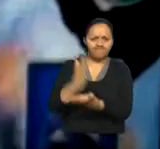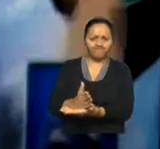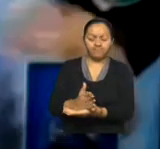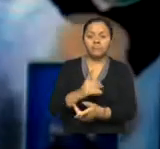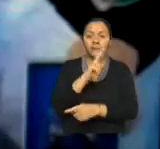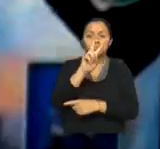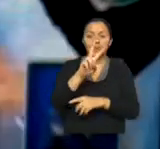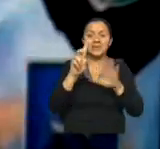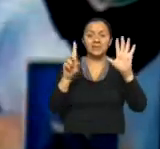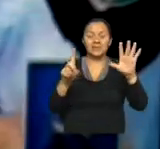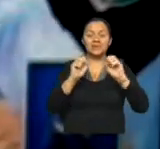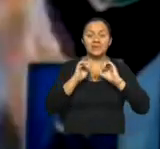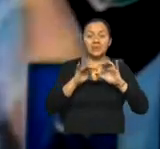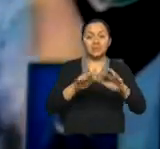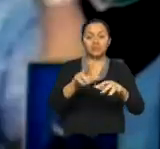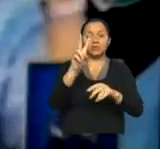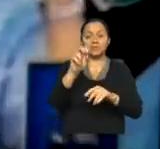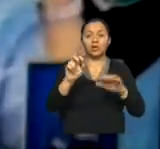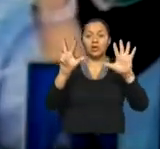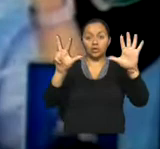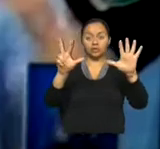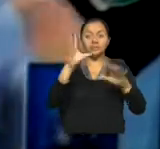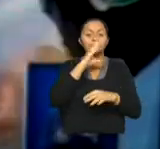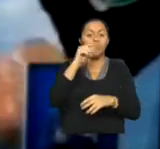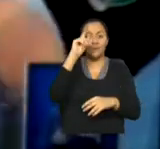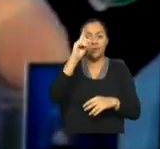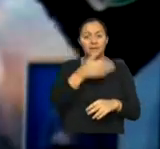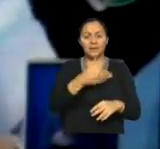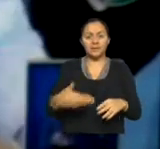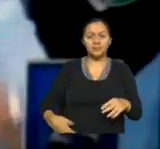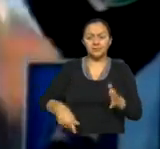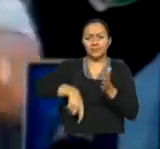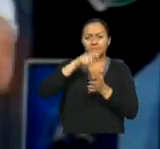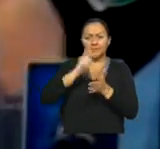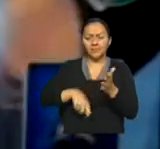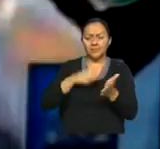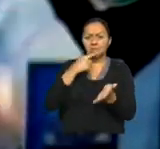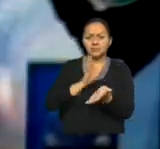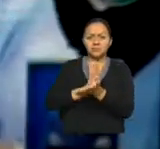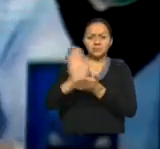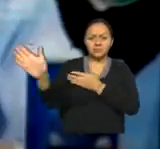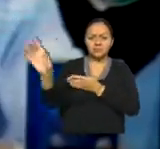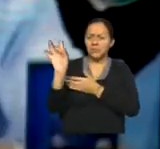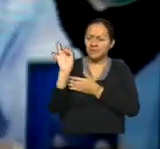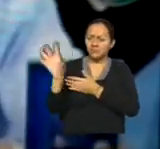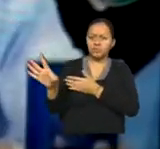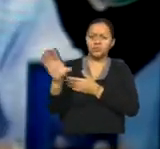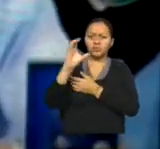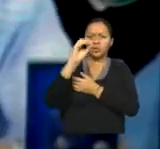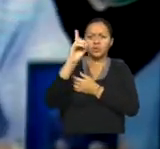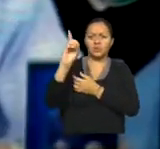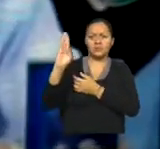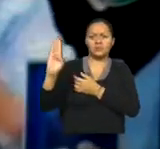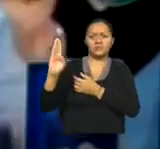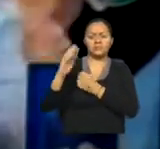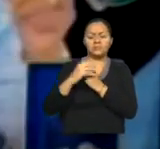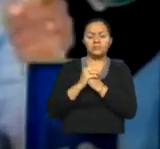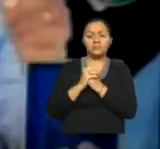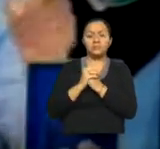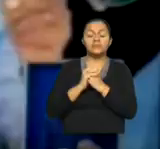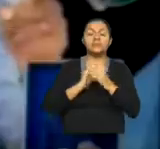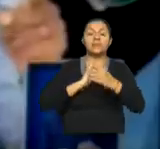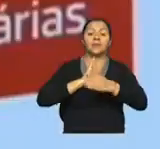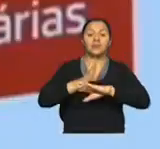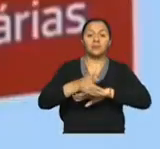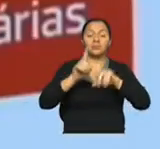de septiembre del 2008, el presidente Rafael Correa firmó el decreto para la expulsión de Odebrecht del país. Luego de que